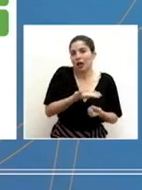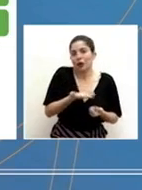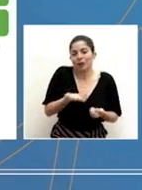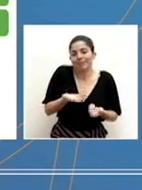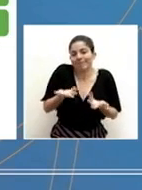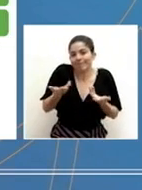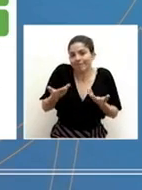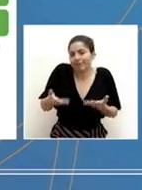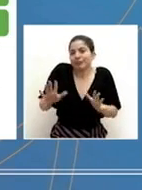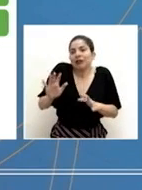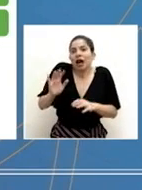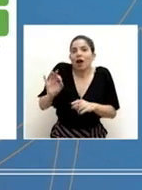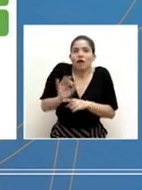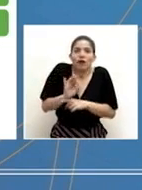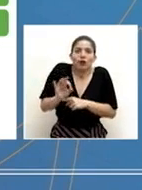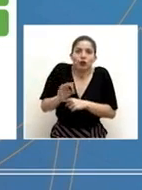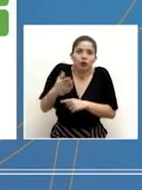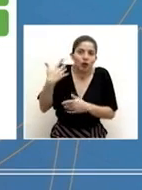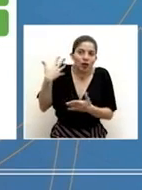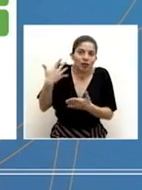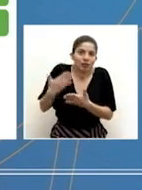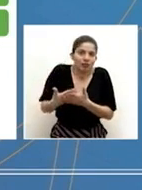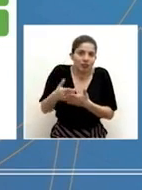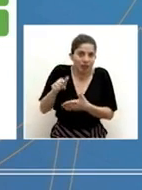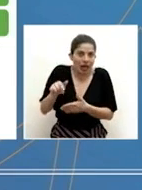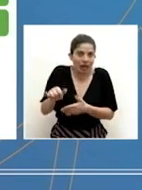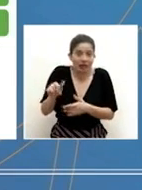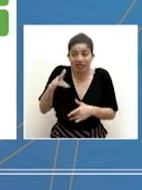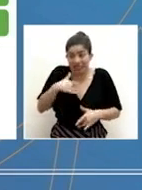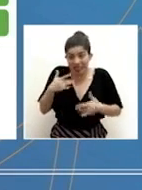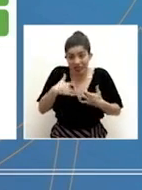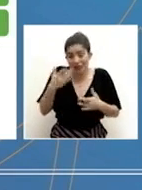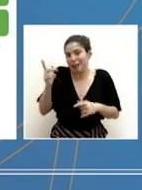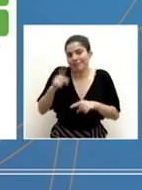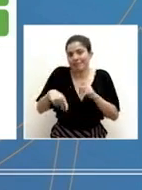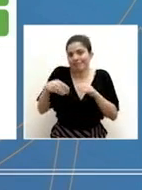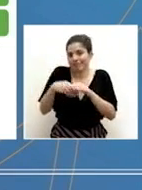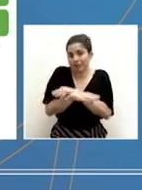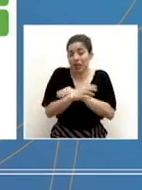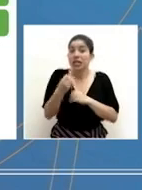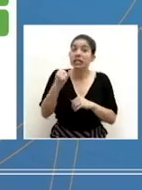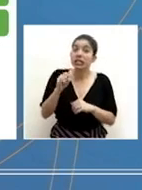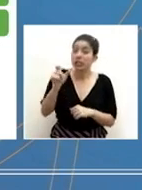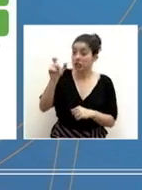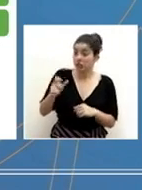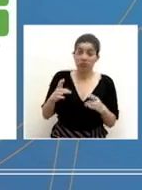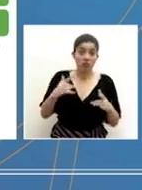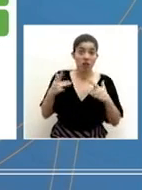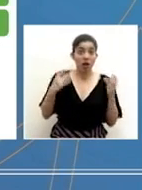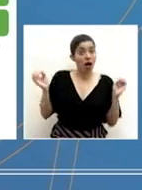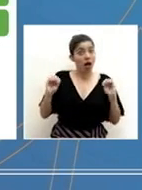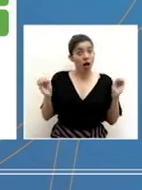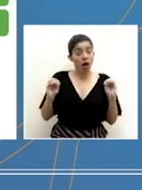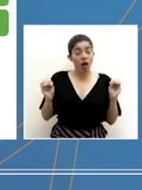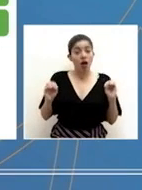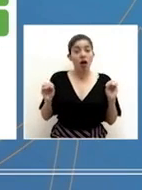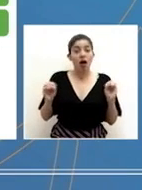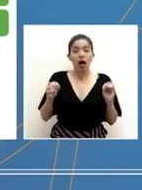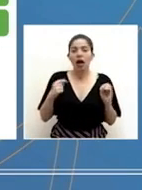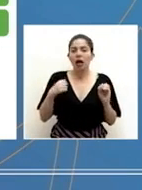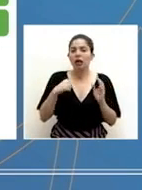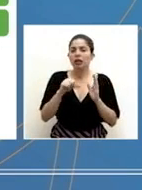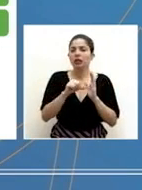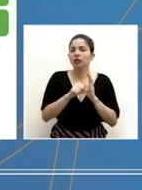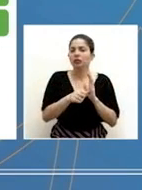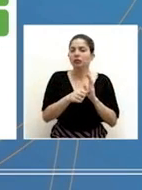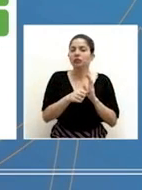esto ya estaba operando desde antes. Si no presenta síntomas ese transportista, y aquí quiero